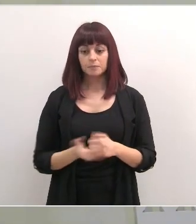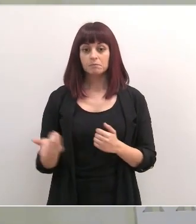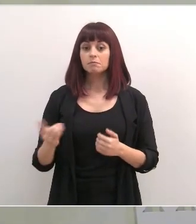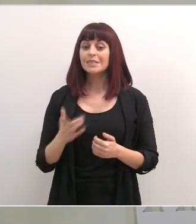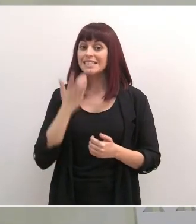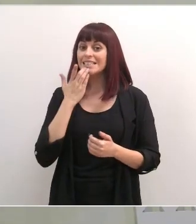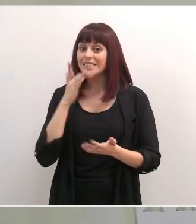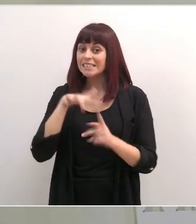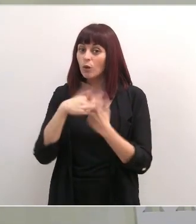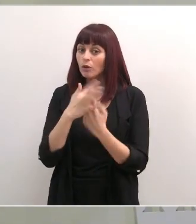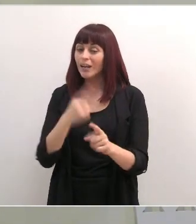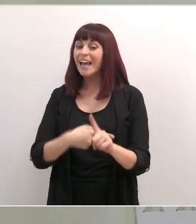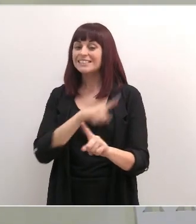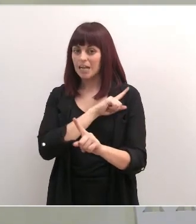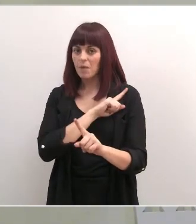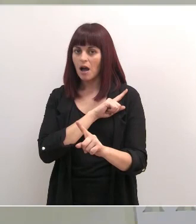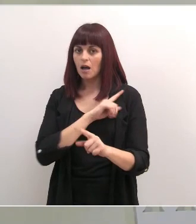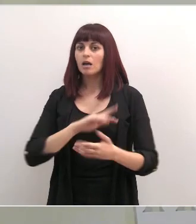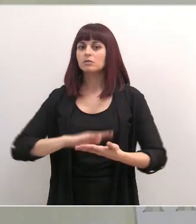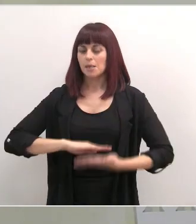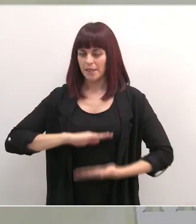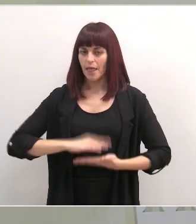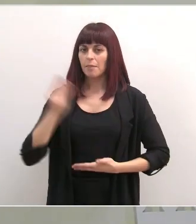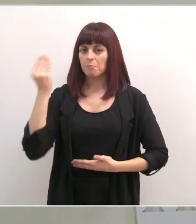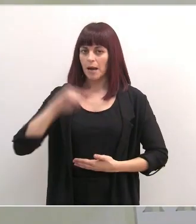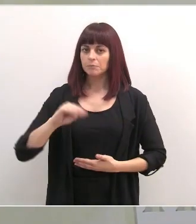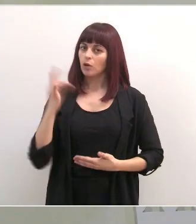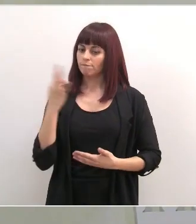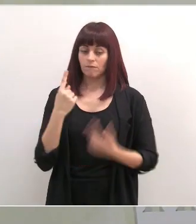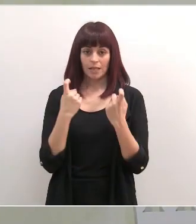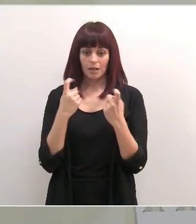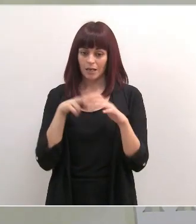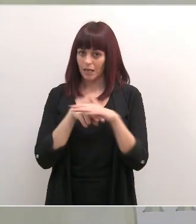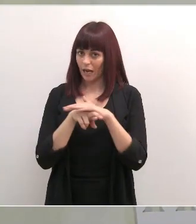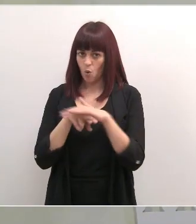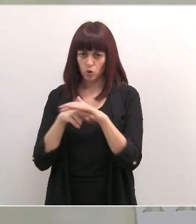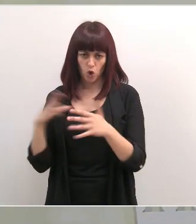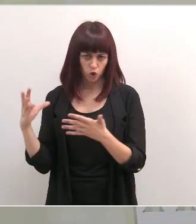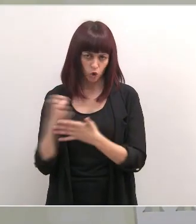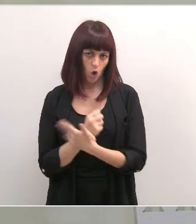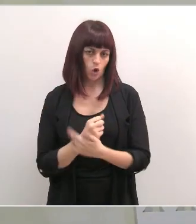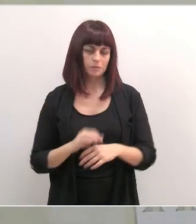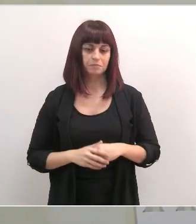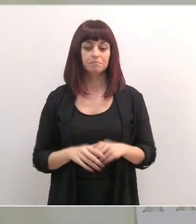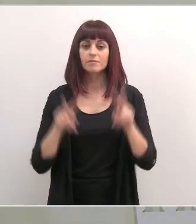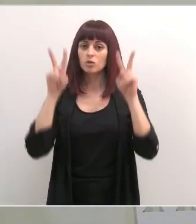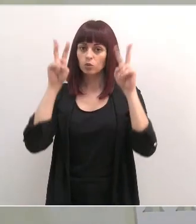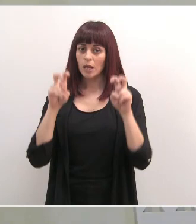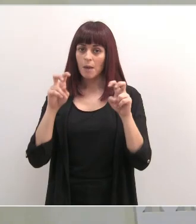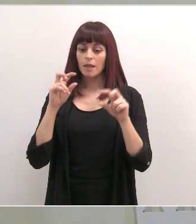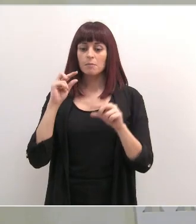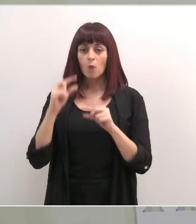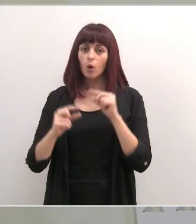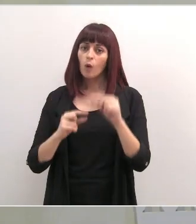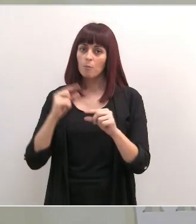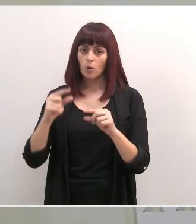caso extremo? Hombre, esperemos que no, pero pondremos todos los recursos para que no demos lugar a eso. Pero es verdad que esto es un tema escalonado, como saben.